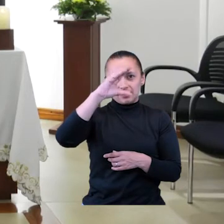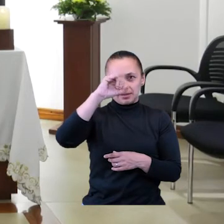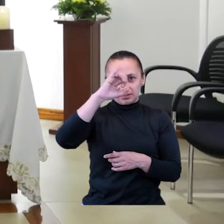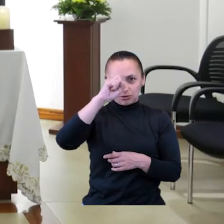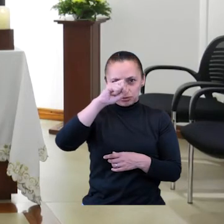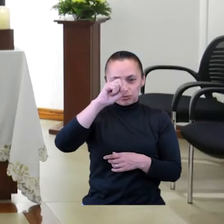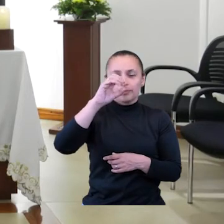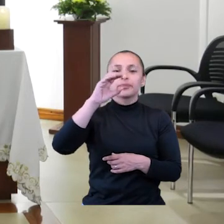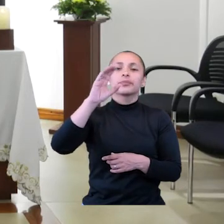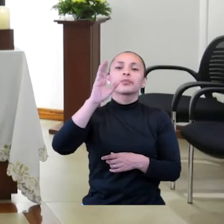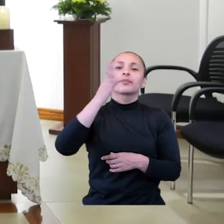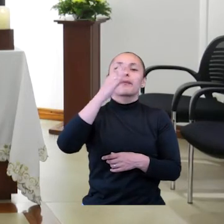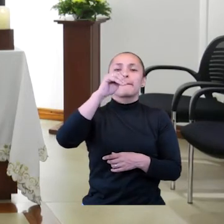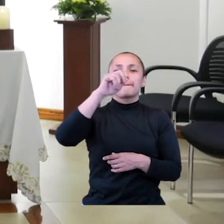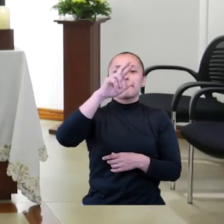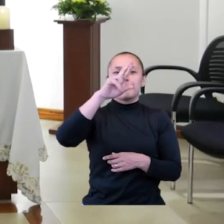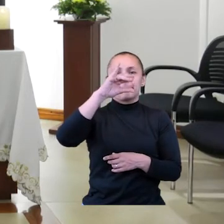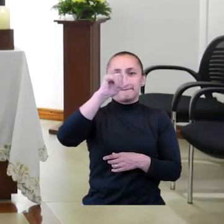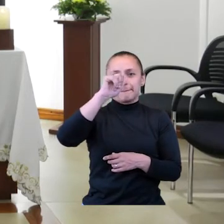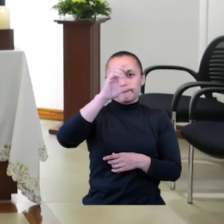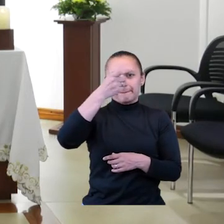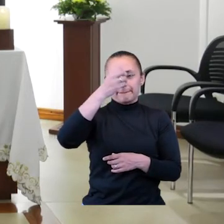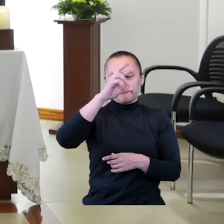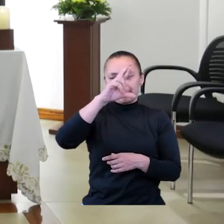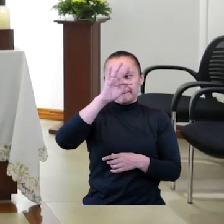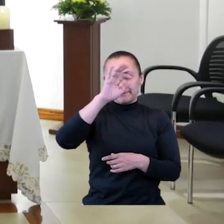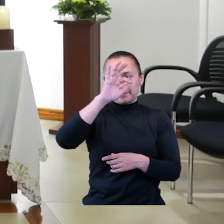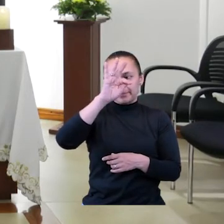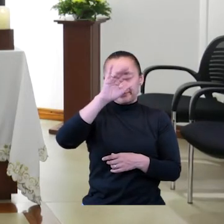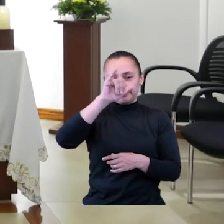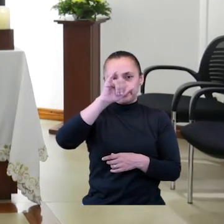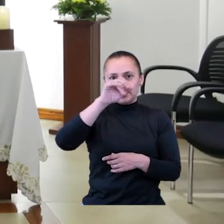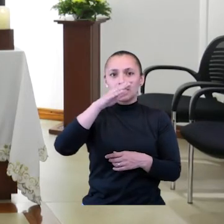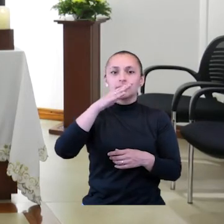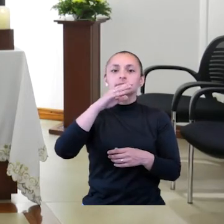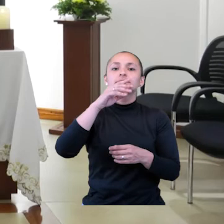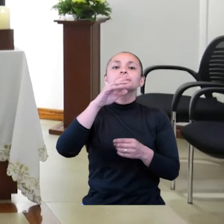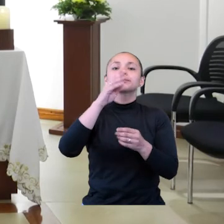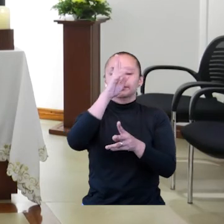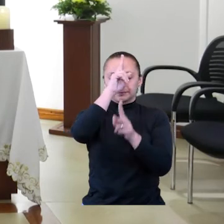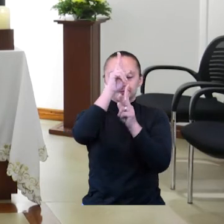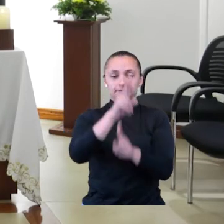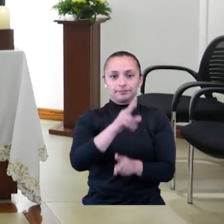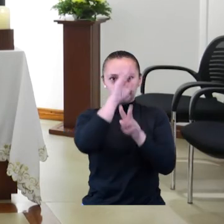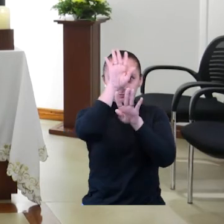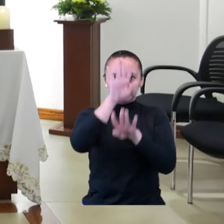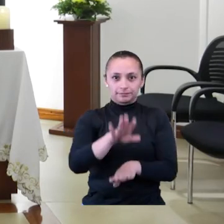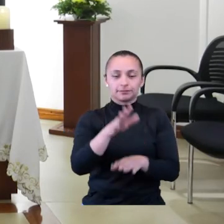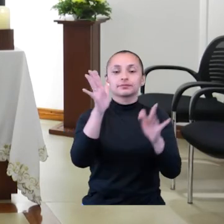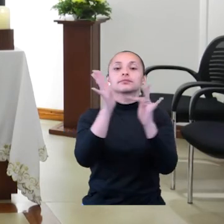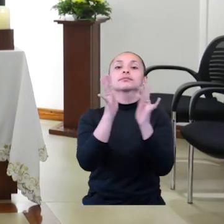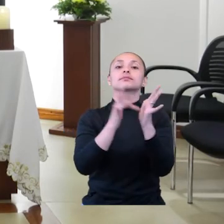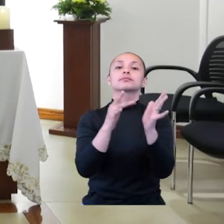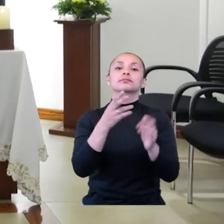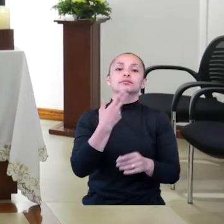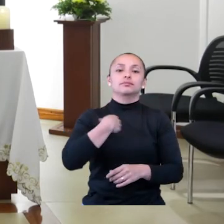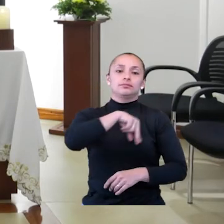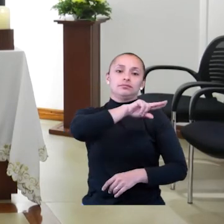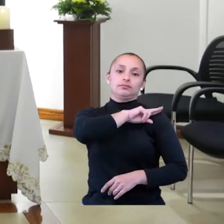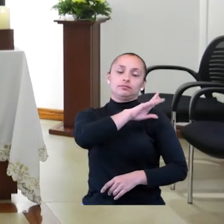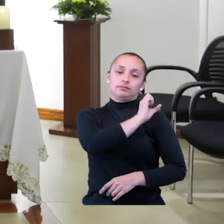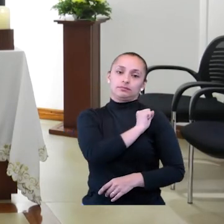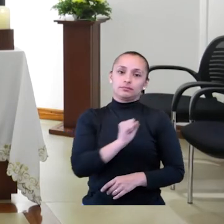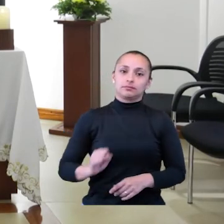santa maría goretti invocamos padre y te glorificamos por cristo señor nuestro por quien